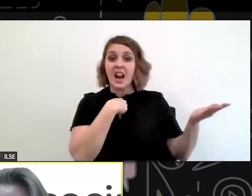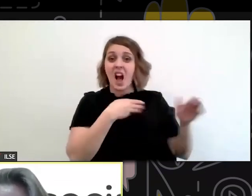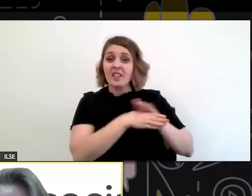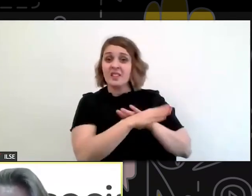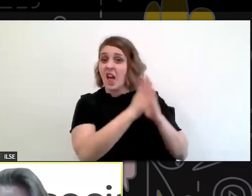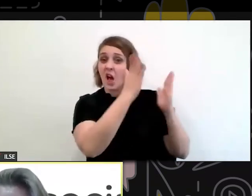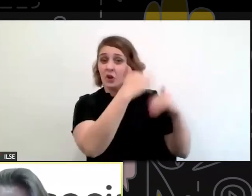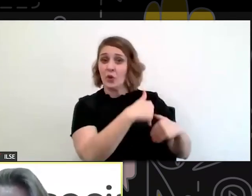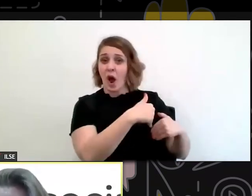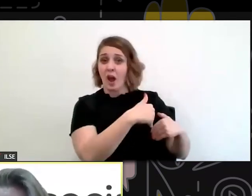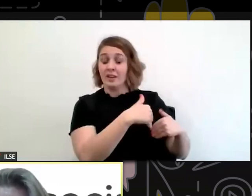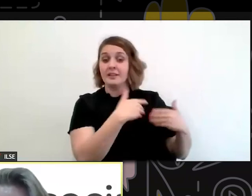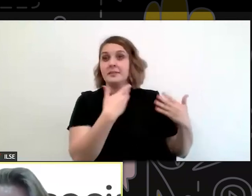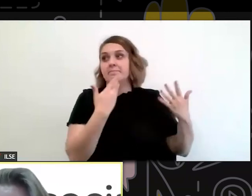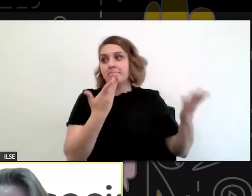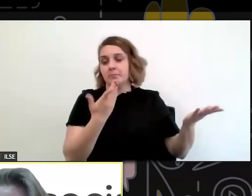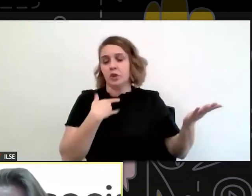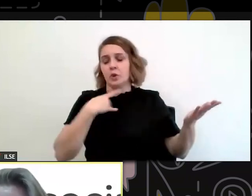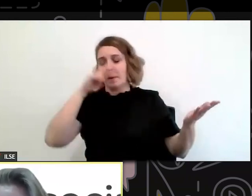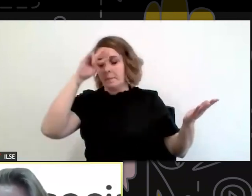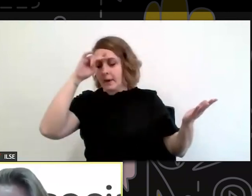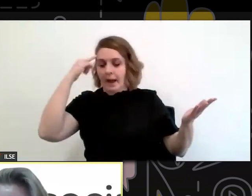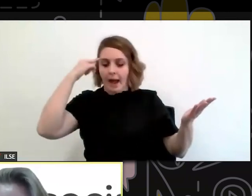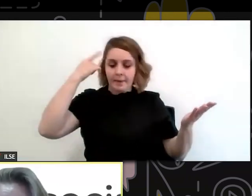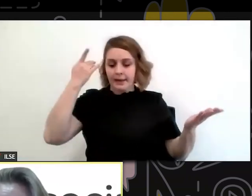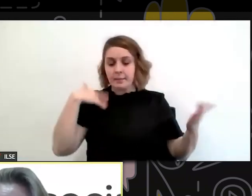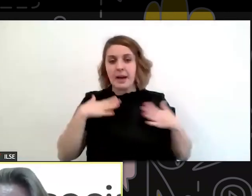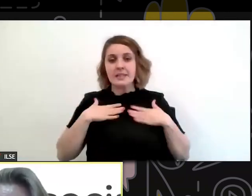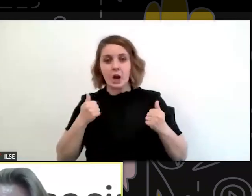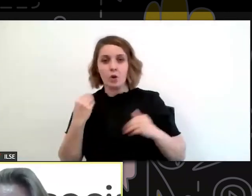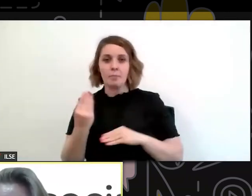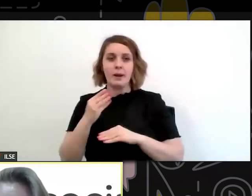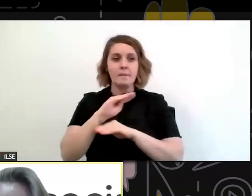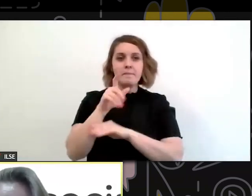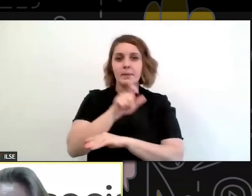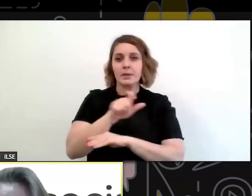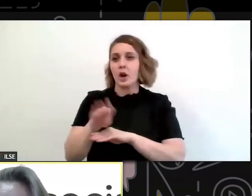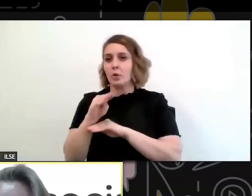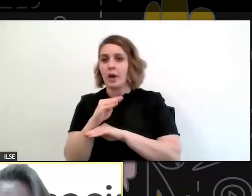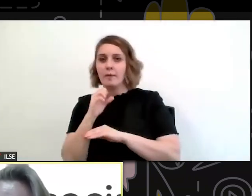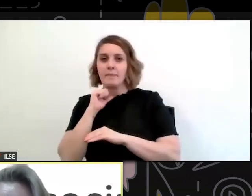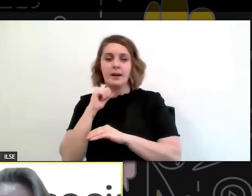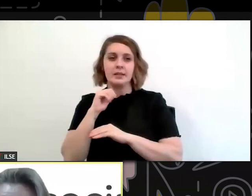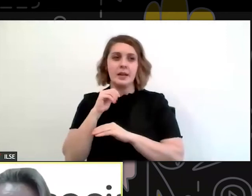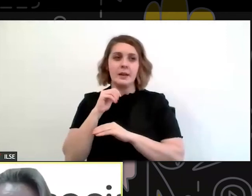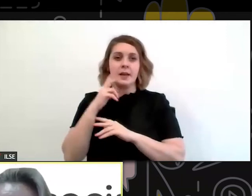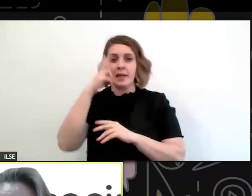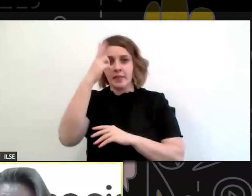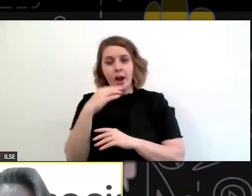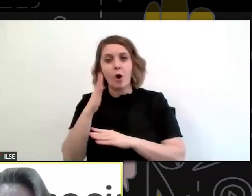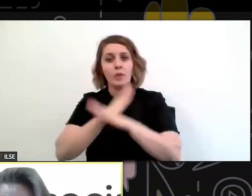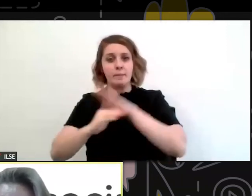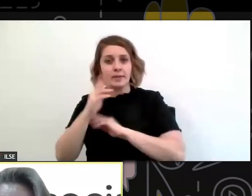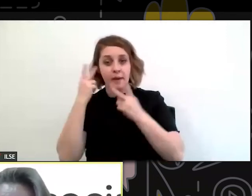Entonces, bueno, pues en esta preocupación que tenemos por la salud y el cuidado de las personas ciegas y deficientes visual, recientemente pues ha